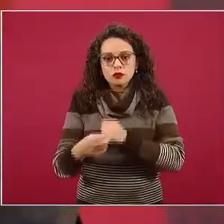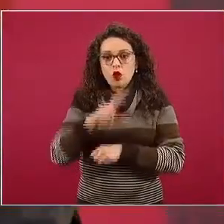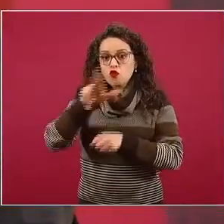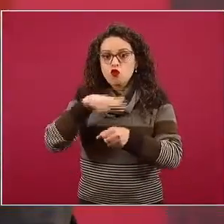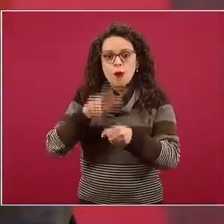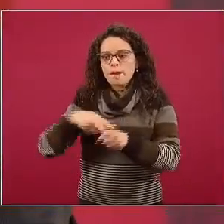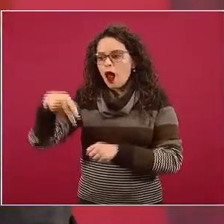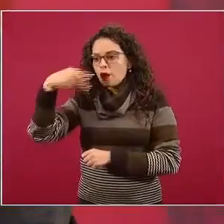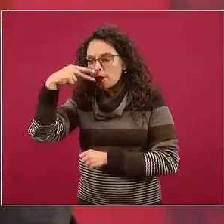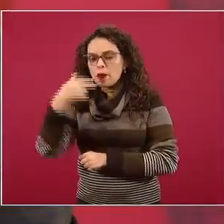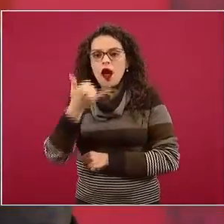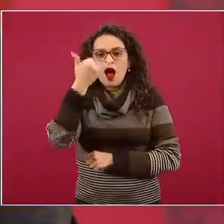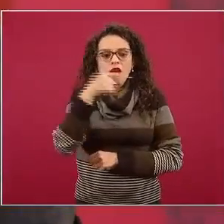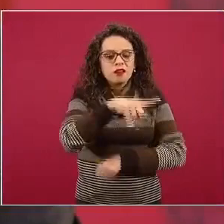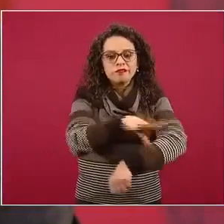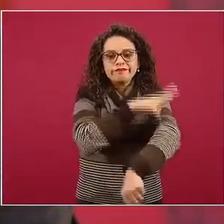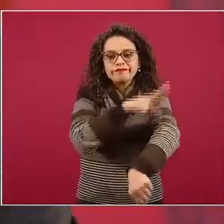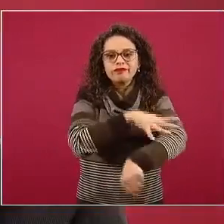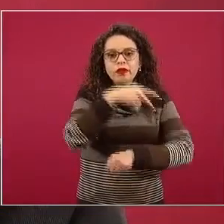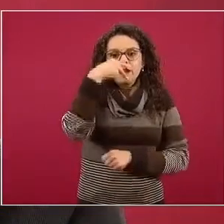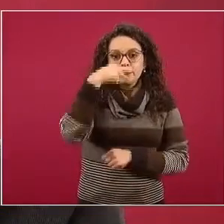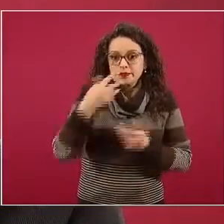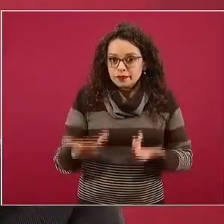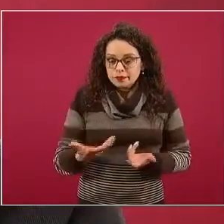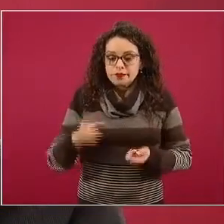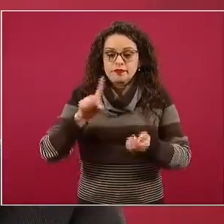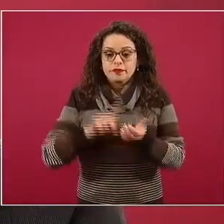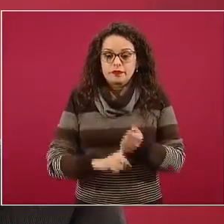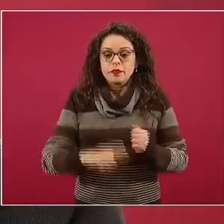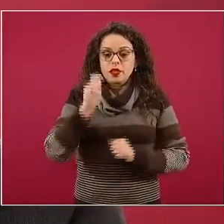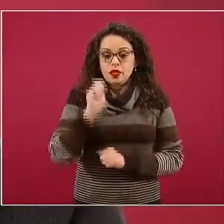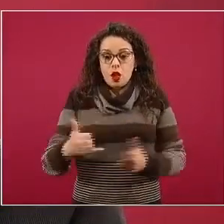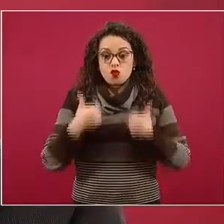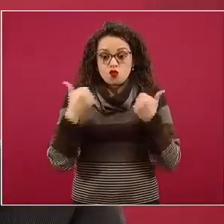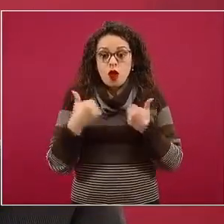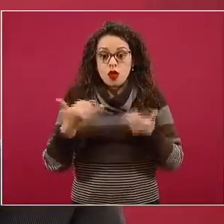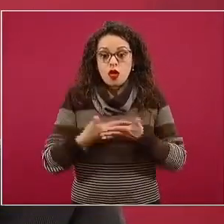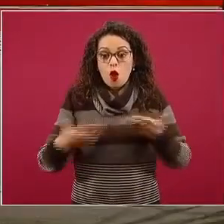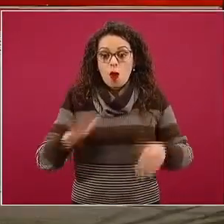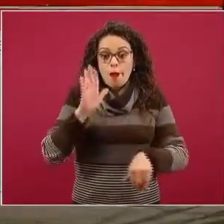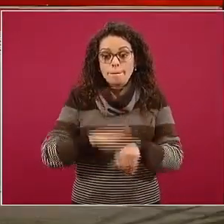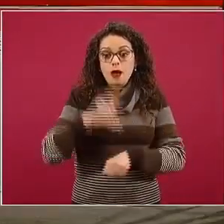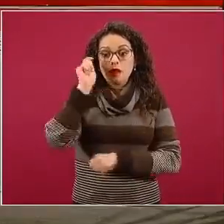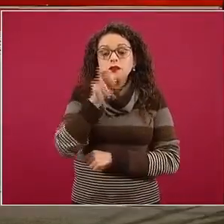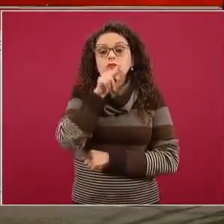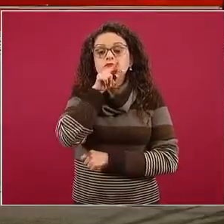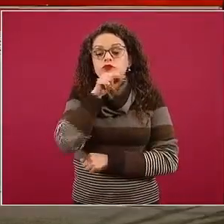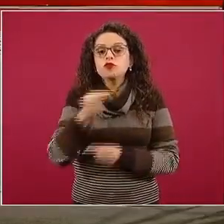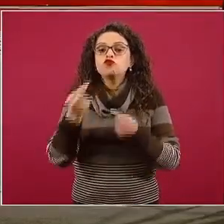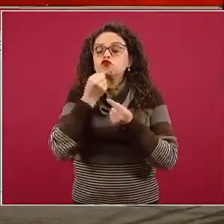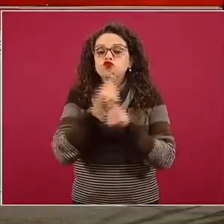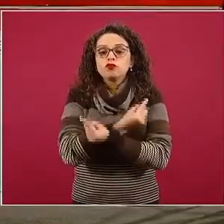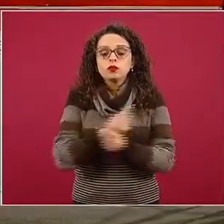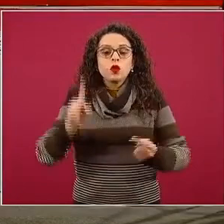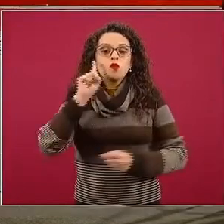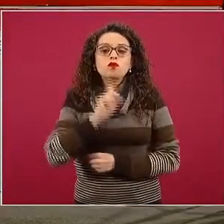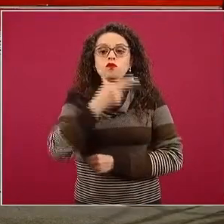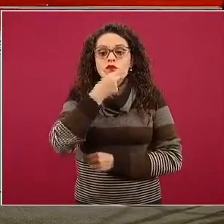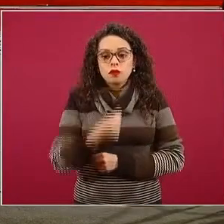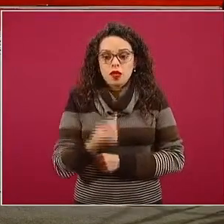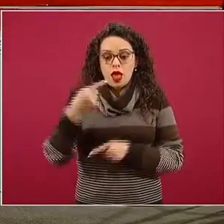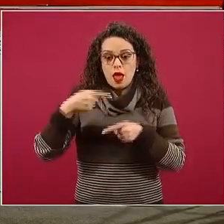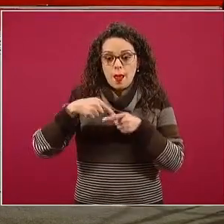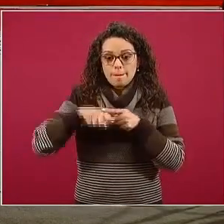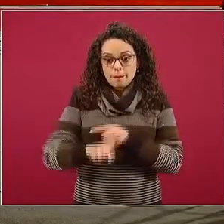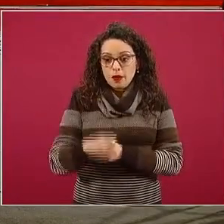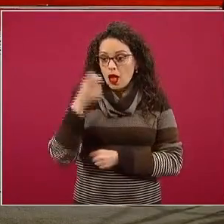la persona, generalmente adolescente y ahora de especial preocupación, niñas y niños, que inicia